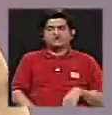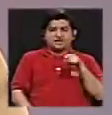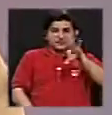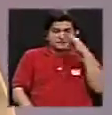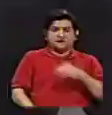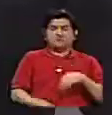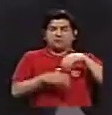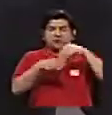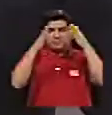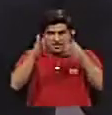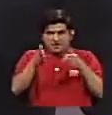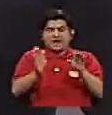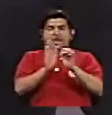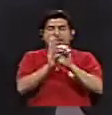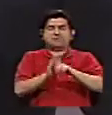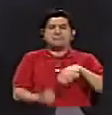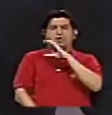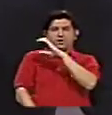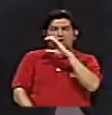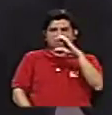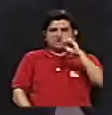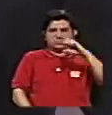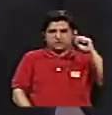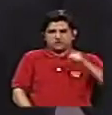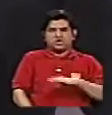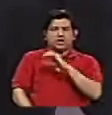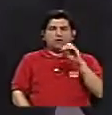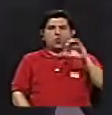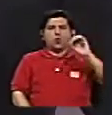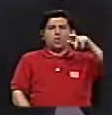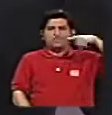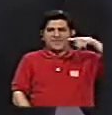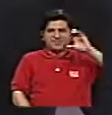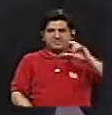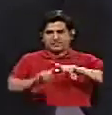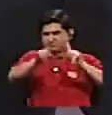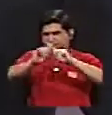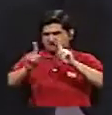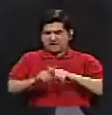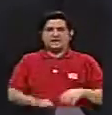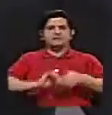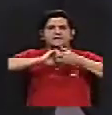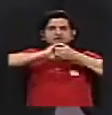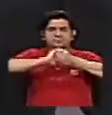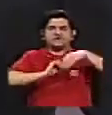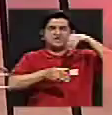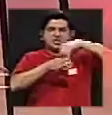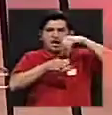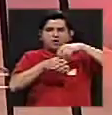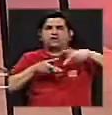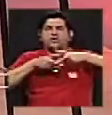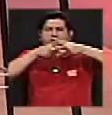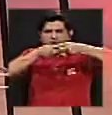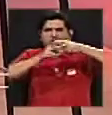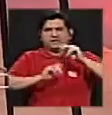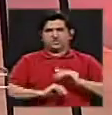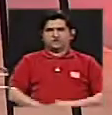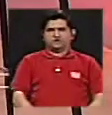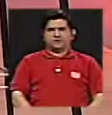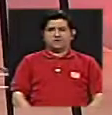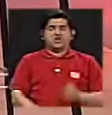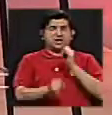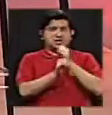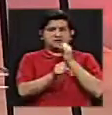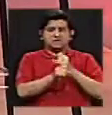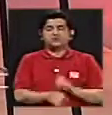como la Caja Costarricense del Seguro Social, operadoras de pensiones, las cooperativas de ahorro y crédito,